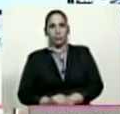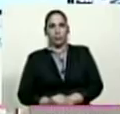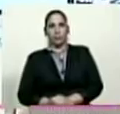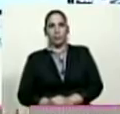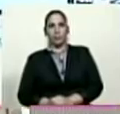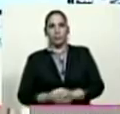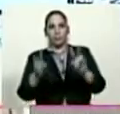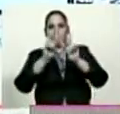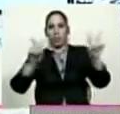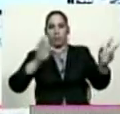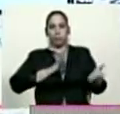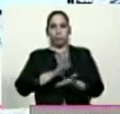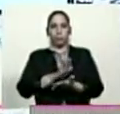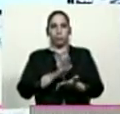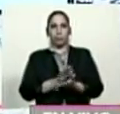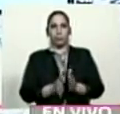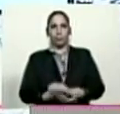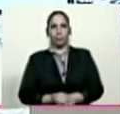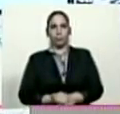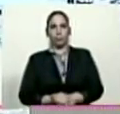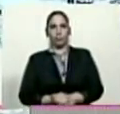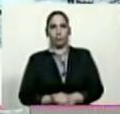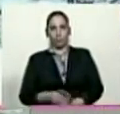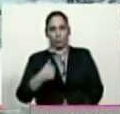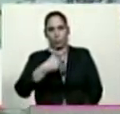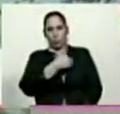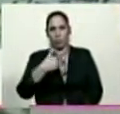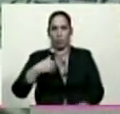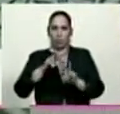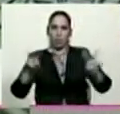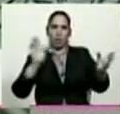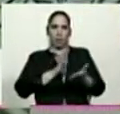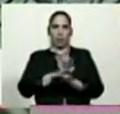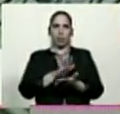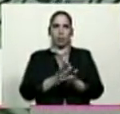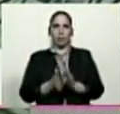Paz, tranquilidad, es lo que queremos. Paz y tranquilidad.